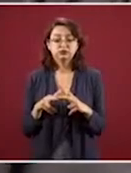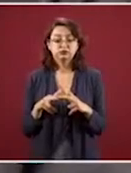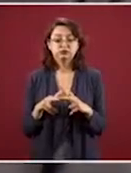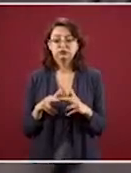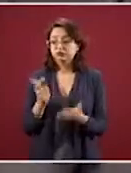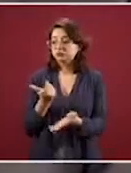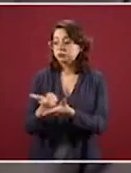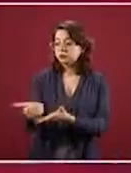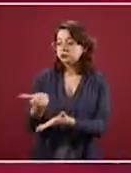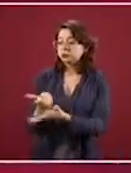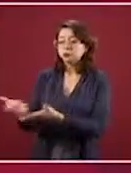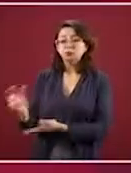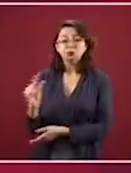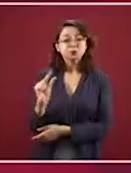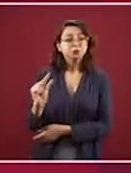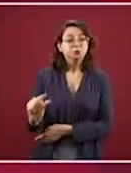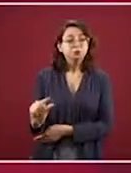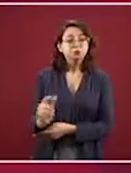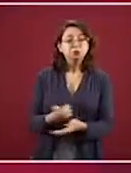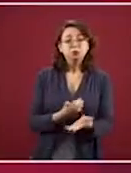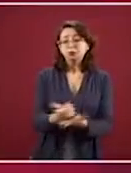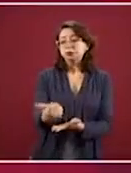les paga un poco